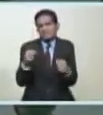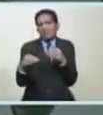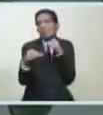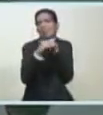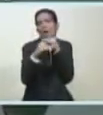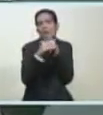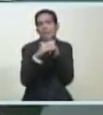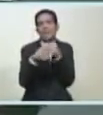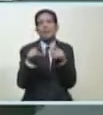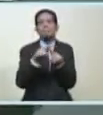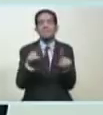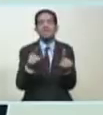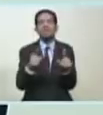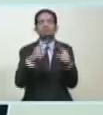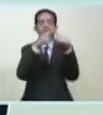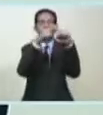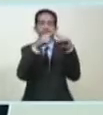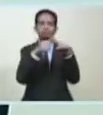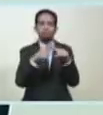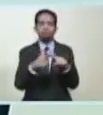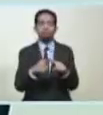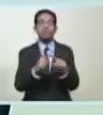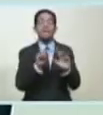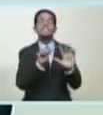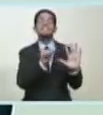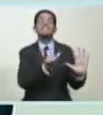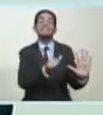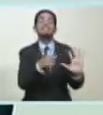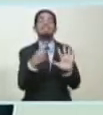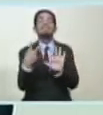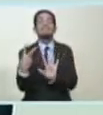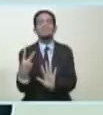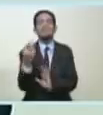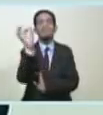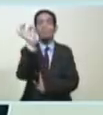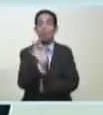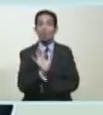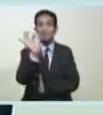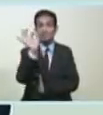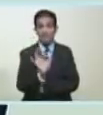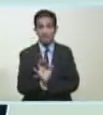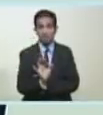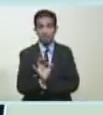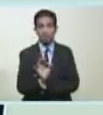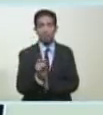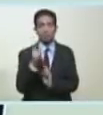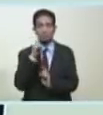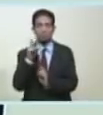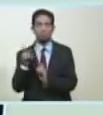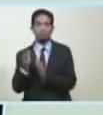Pero tener el 67% de participación electoral entre 6 de la mañana, 9 de la mañana,